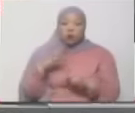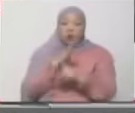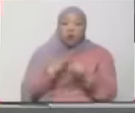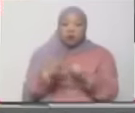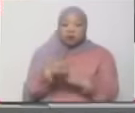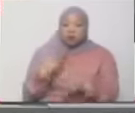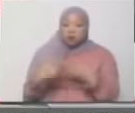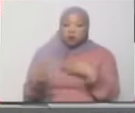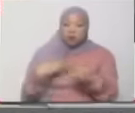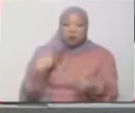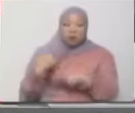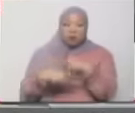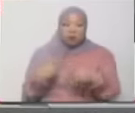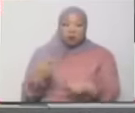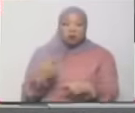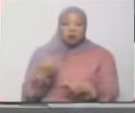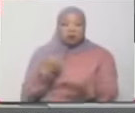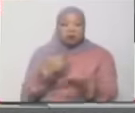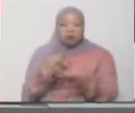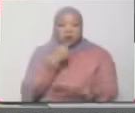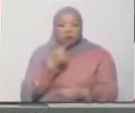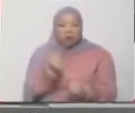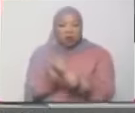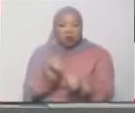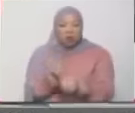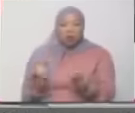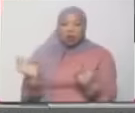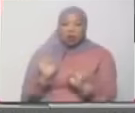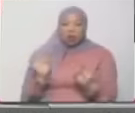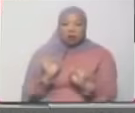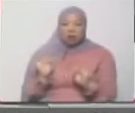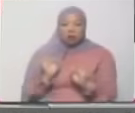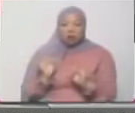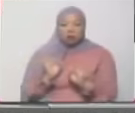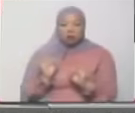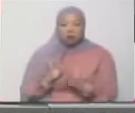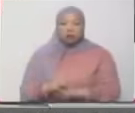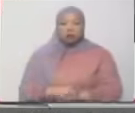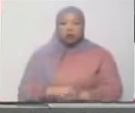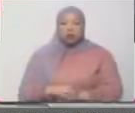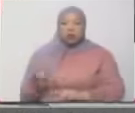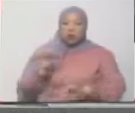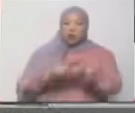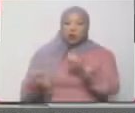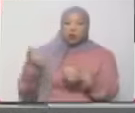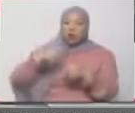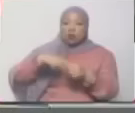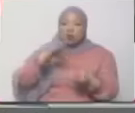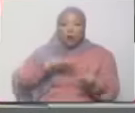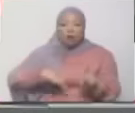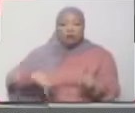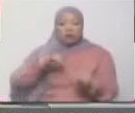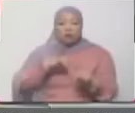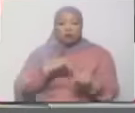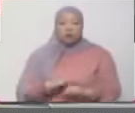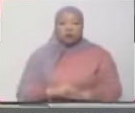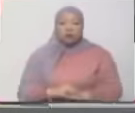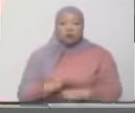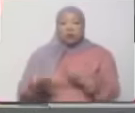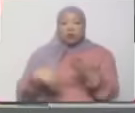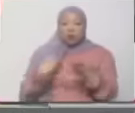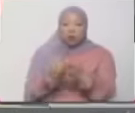aculturización, de desculturización, que tratan de influir a